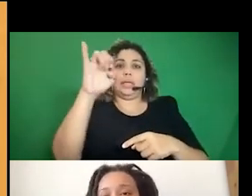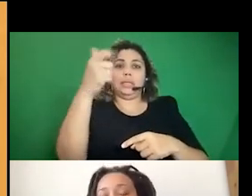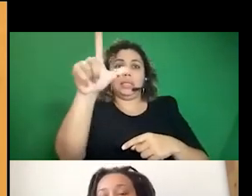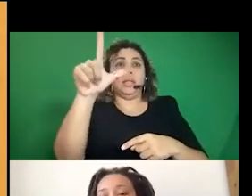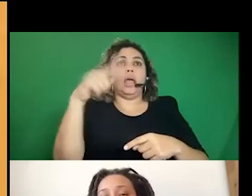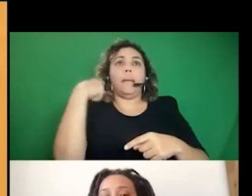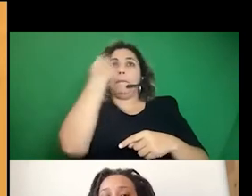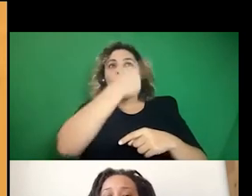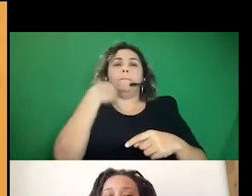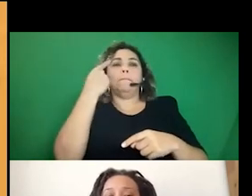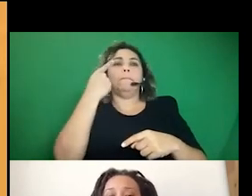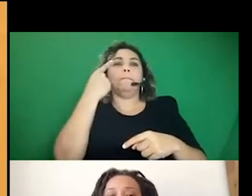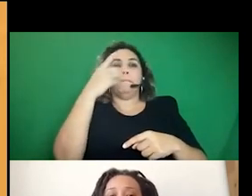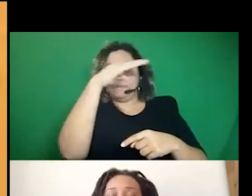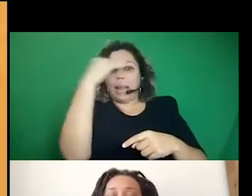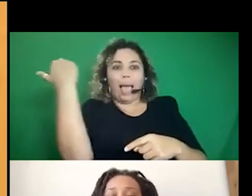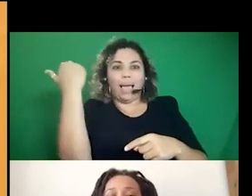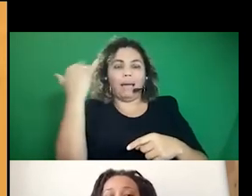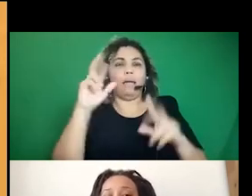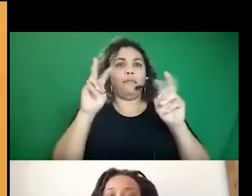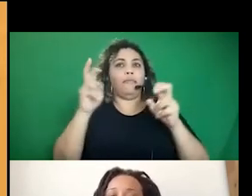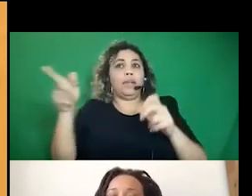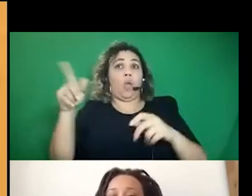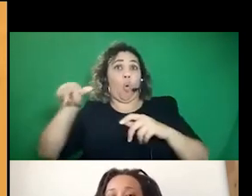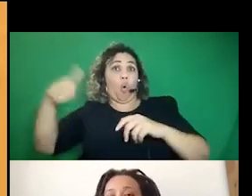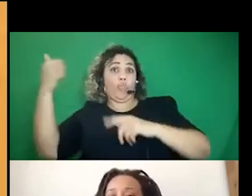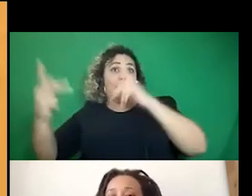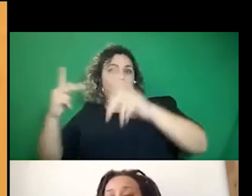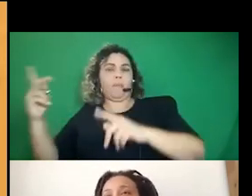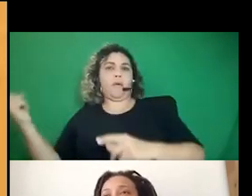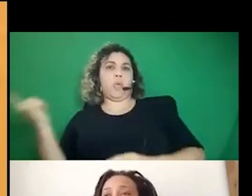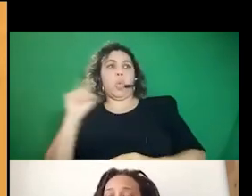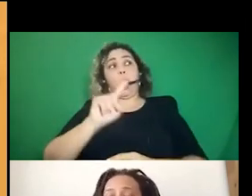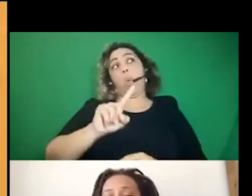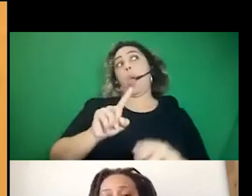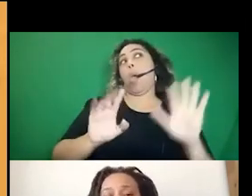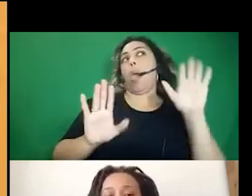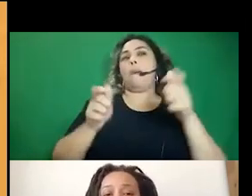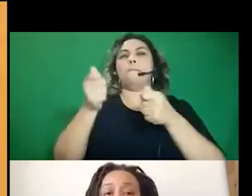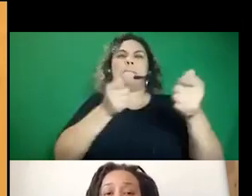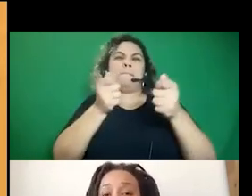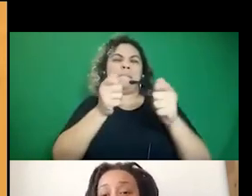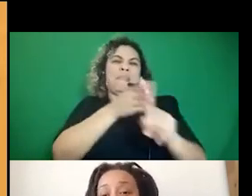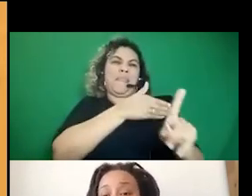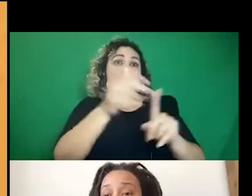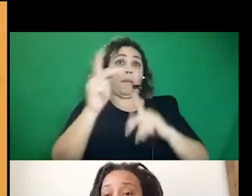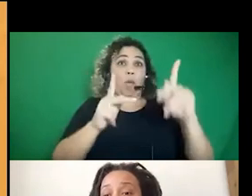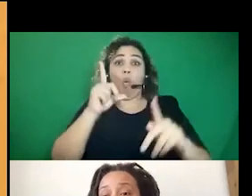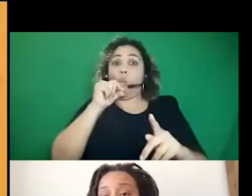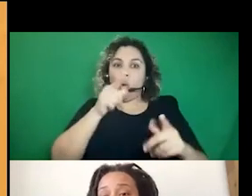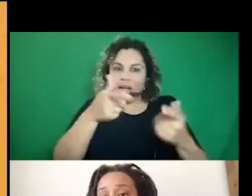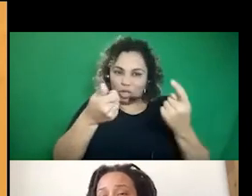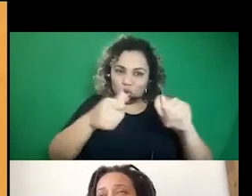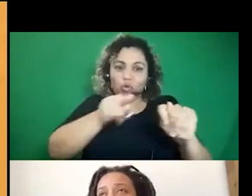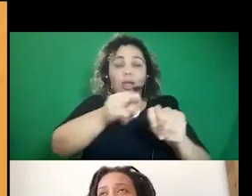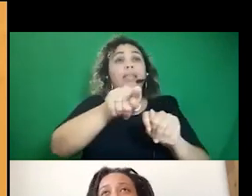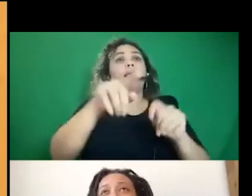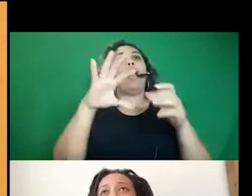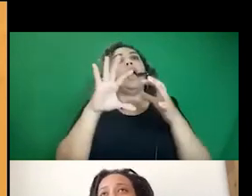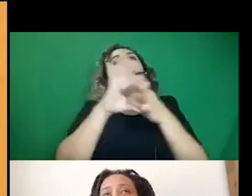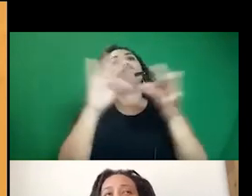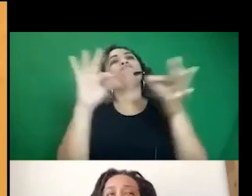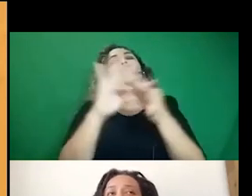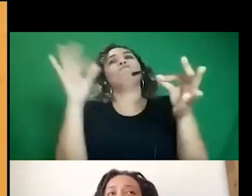idea de el black face del pintarse la cara de negro a nivel digital de forma